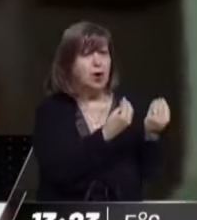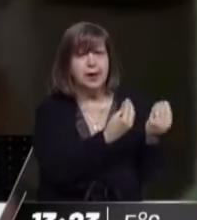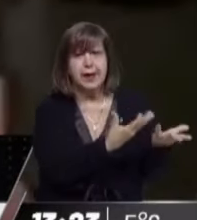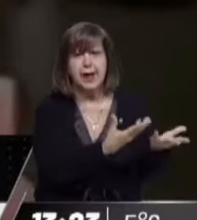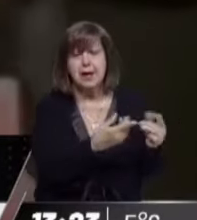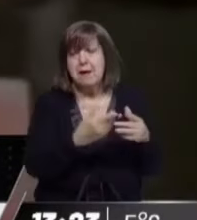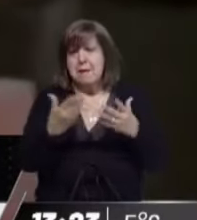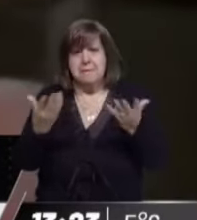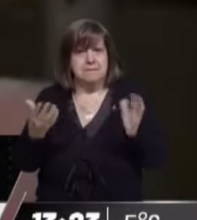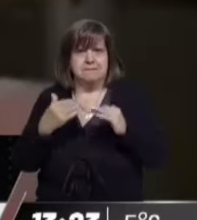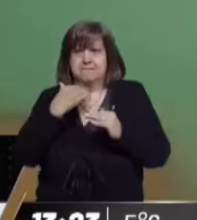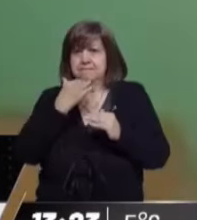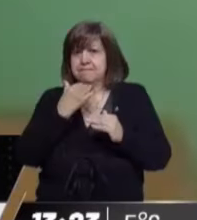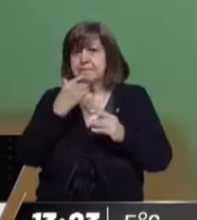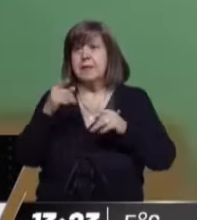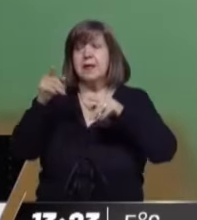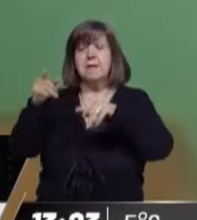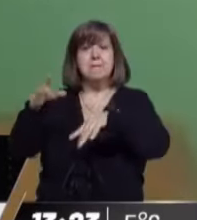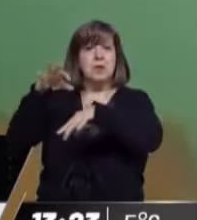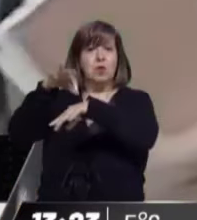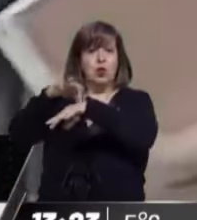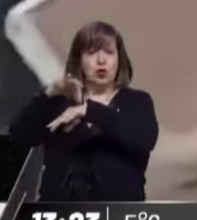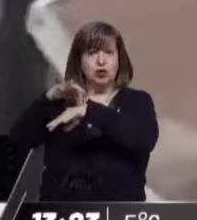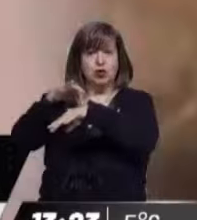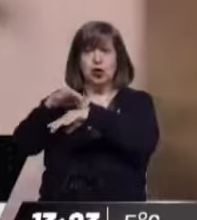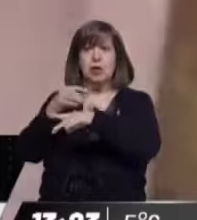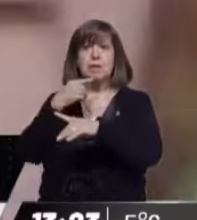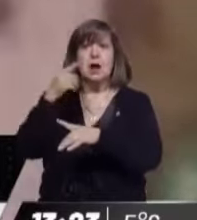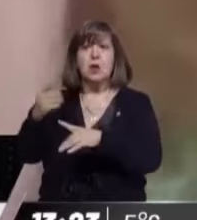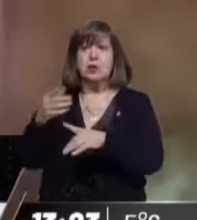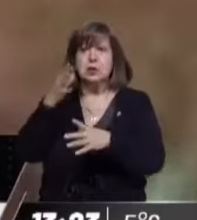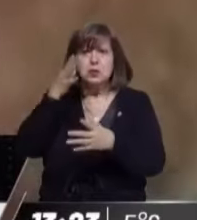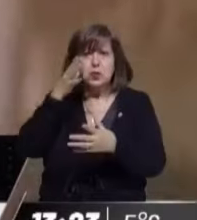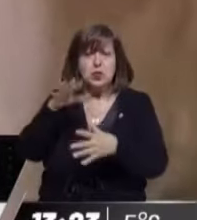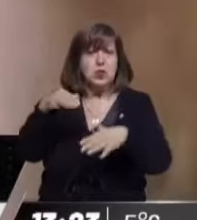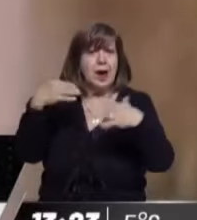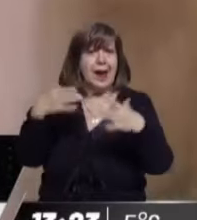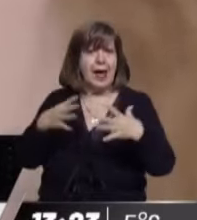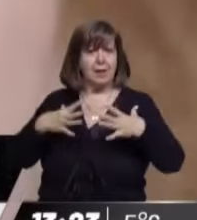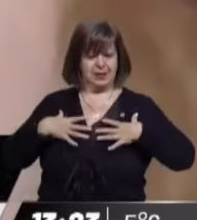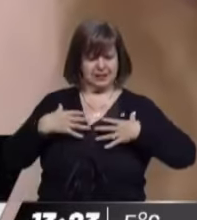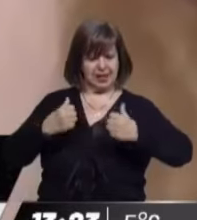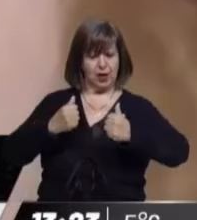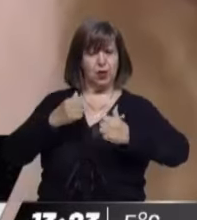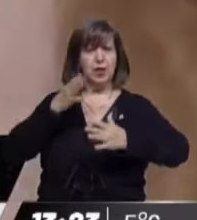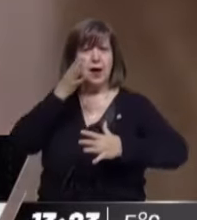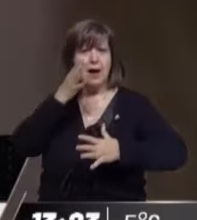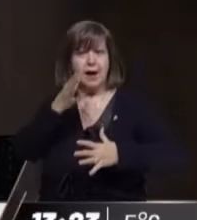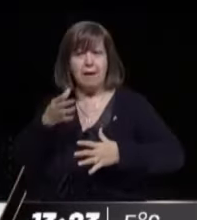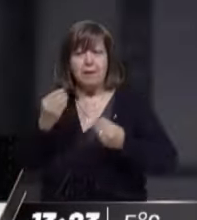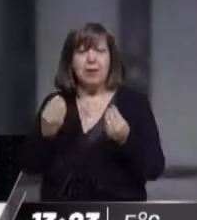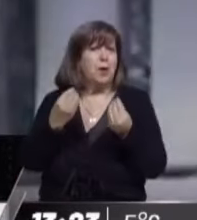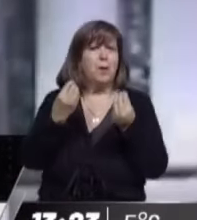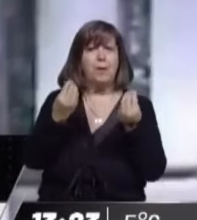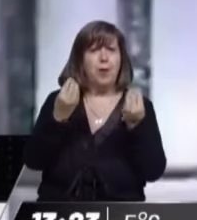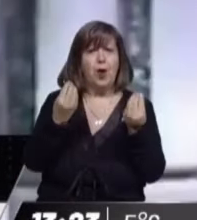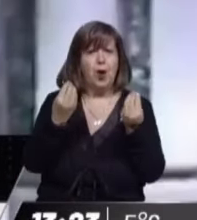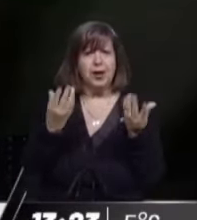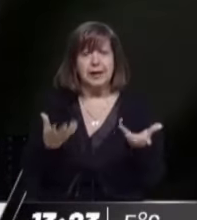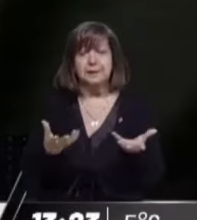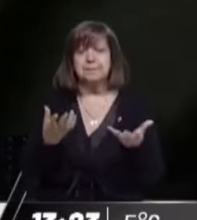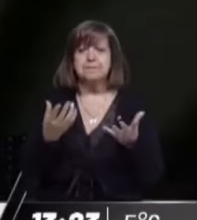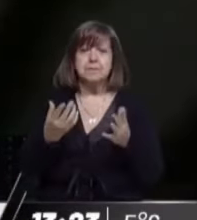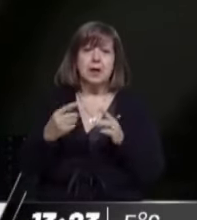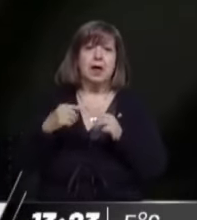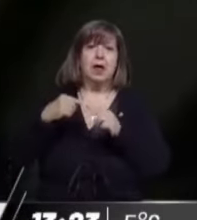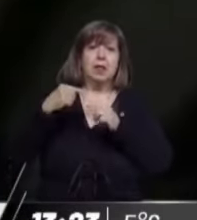otamendi la noticia de que estaba grave entonces no se sabía que era lo que estaba sucediendo en realidad eh lo que